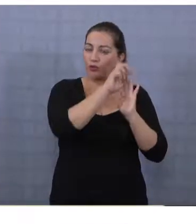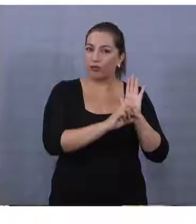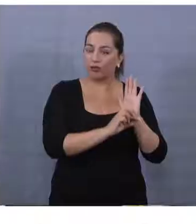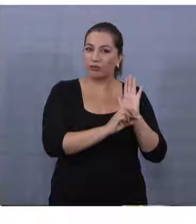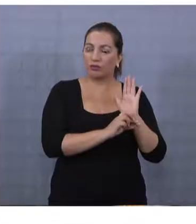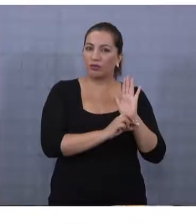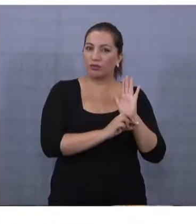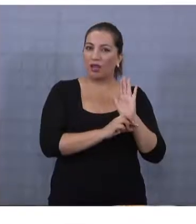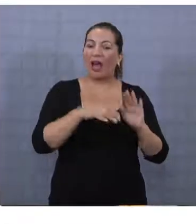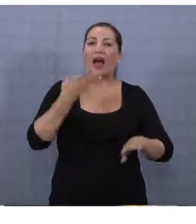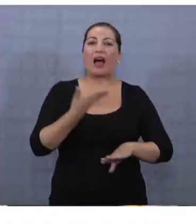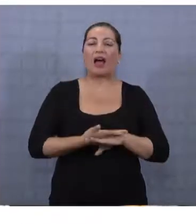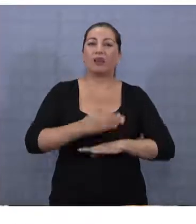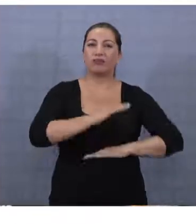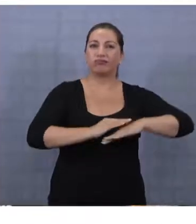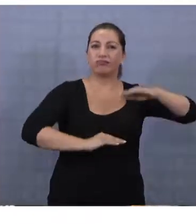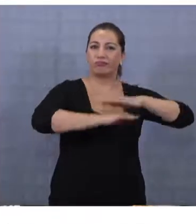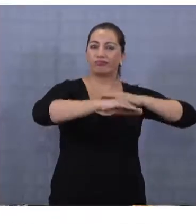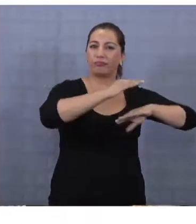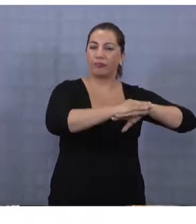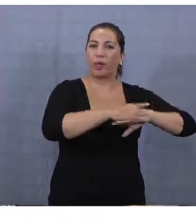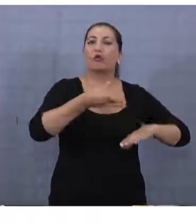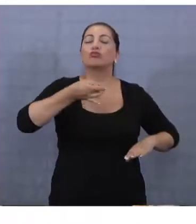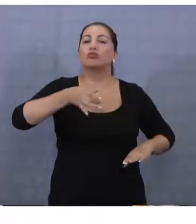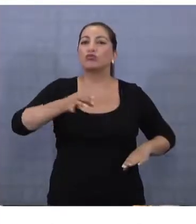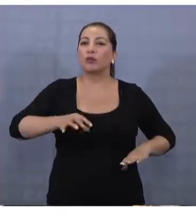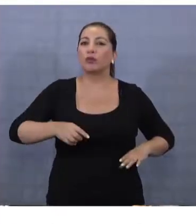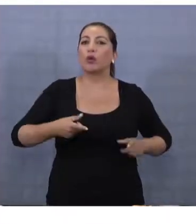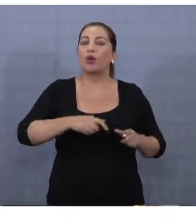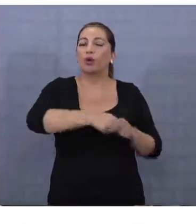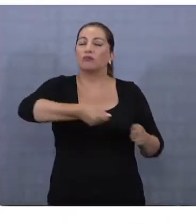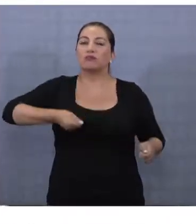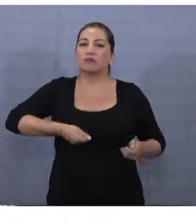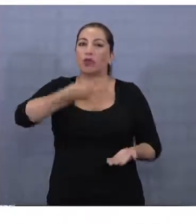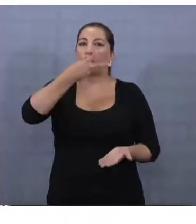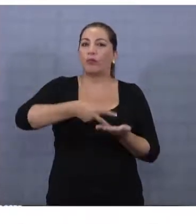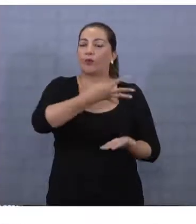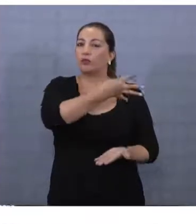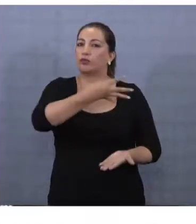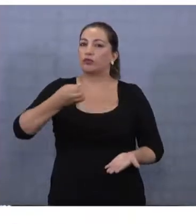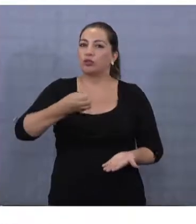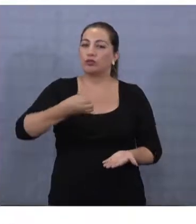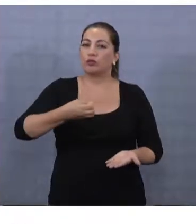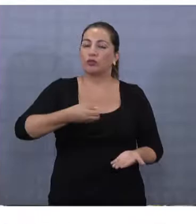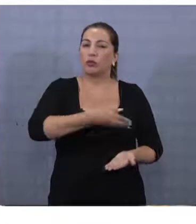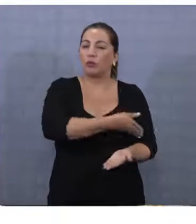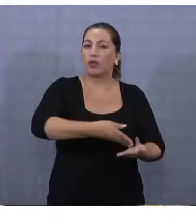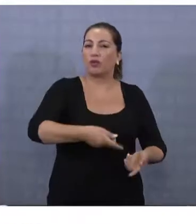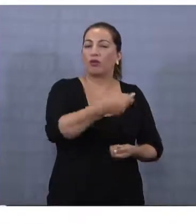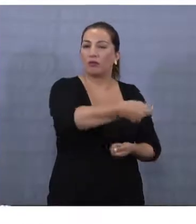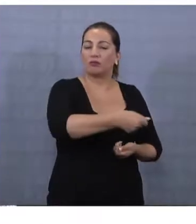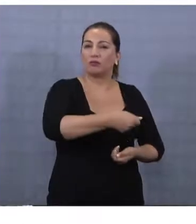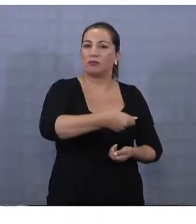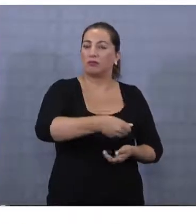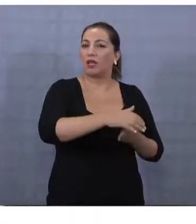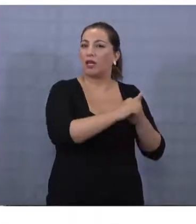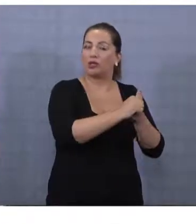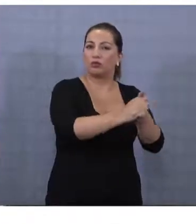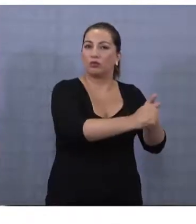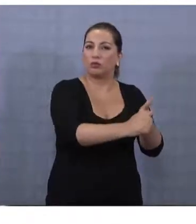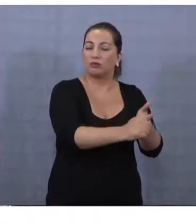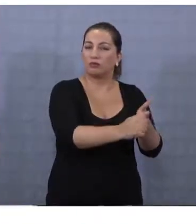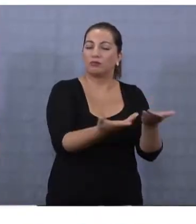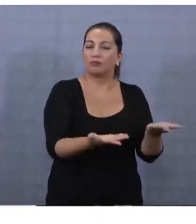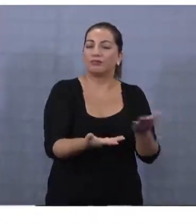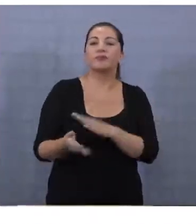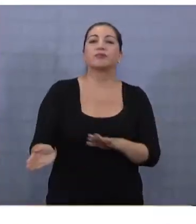proyectos, hubo ladrillo, hubo cemento, hubo construcción, o solamente hubo un cheque por 2.400 millones de turismo, un cheque por 1.800 millones